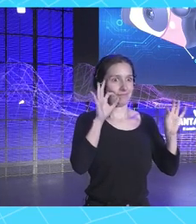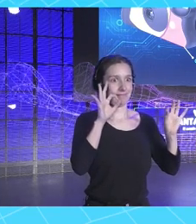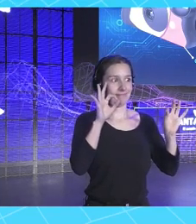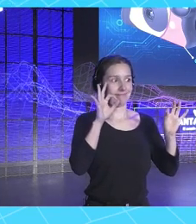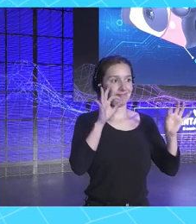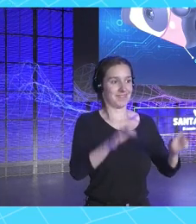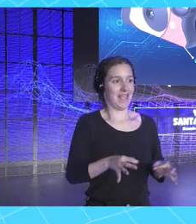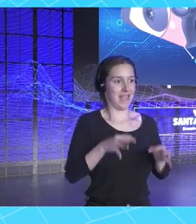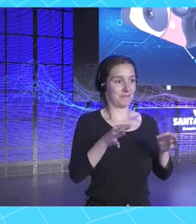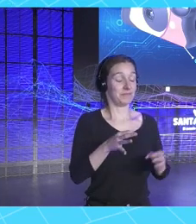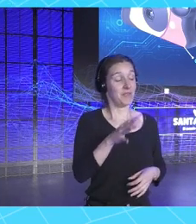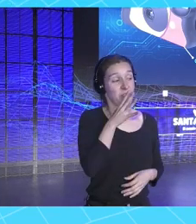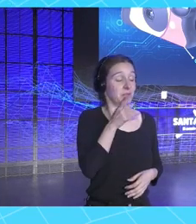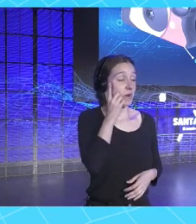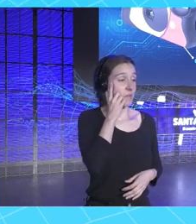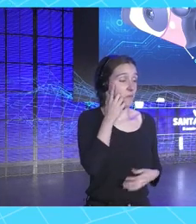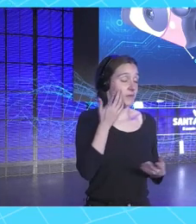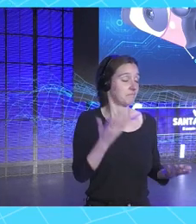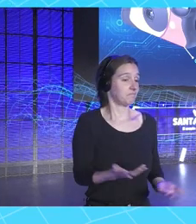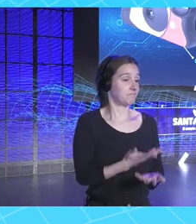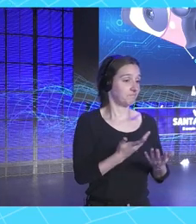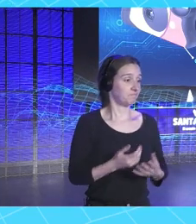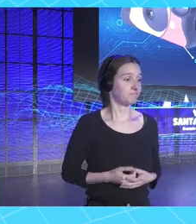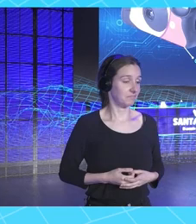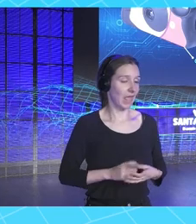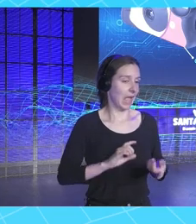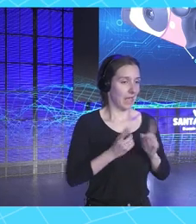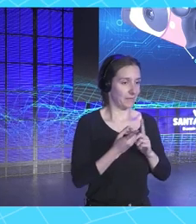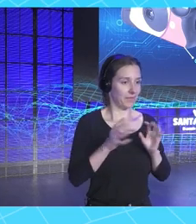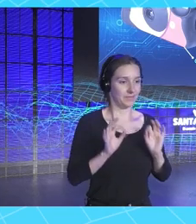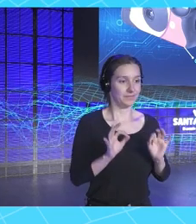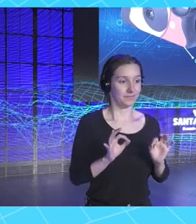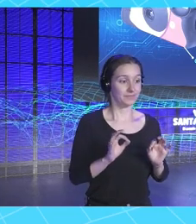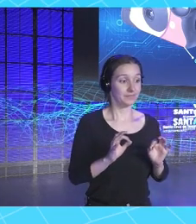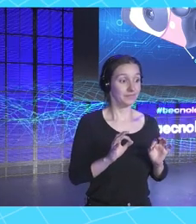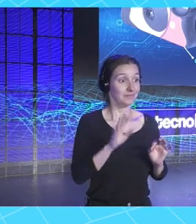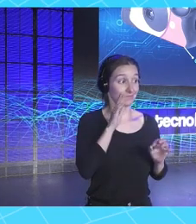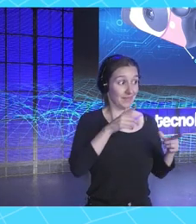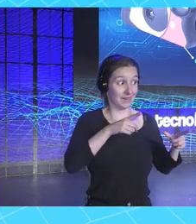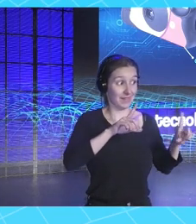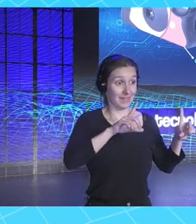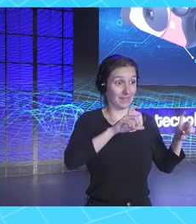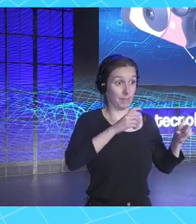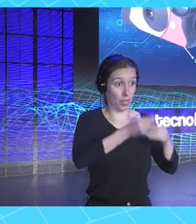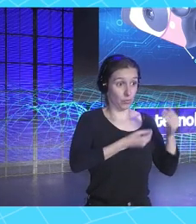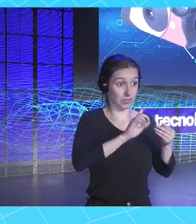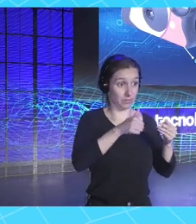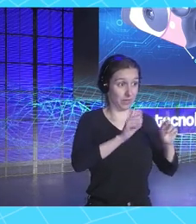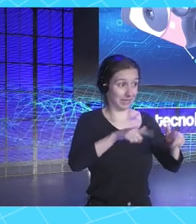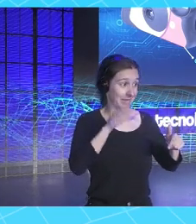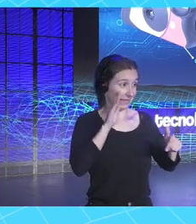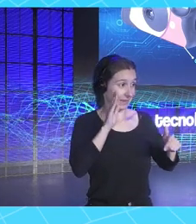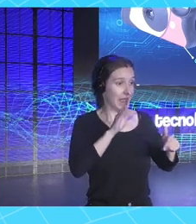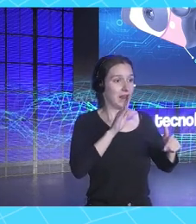ahora con el móvil pues obviamente ha cambiado luego vas a revelar estas fotos Por cierto ibas a corte inglés o a cualquier sitio